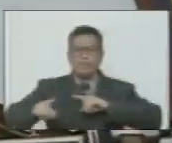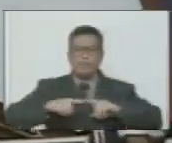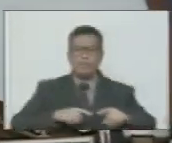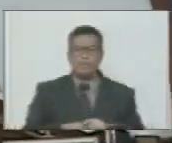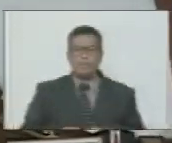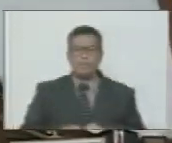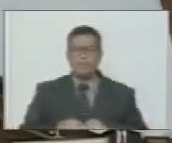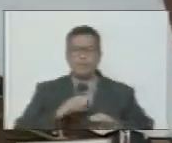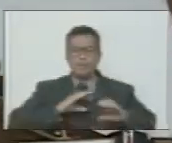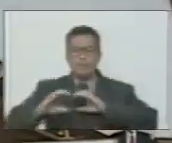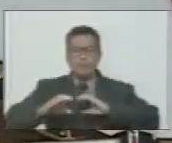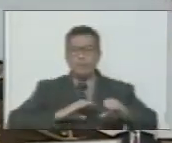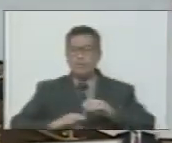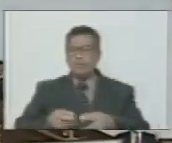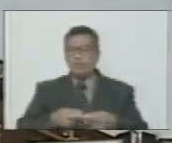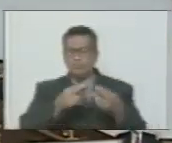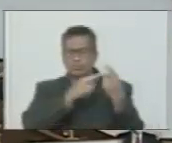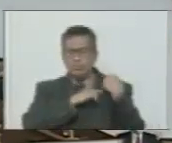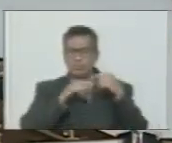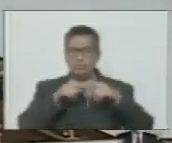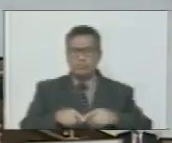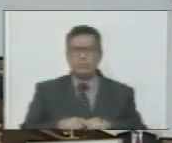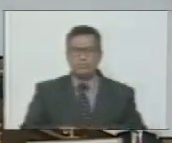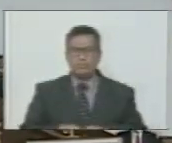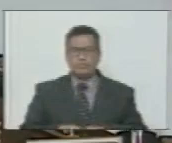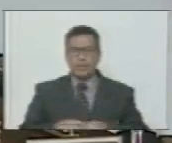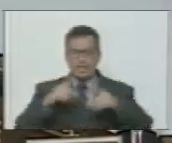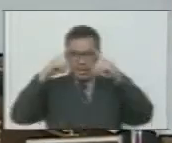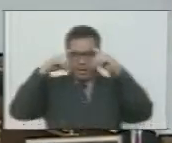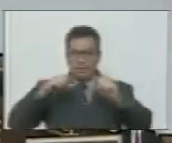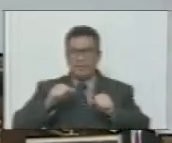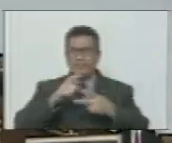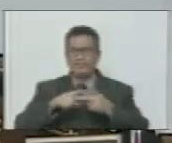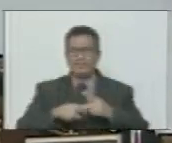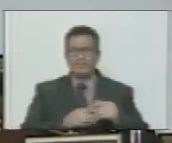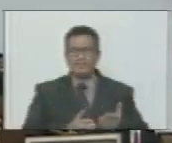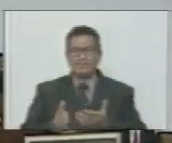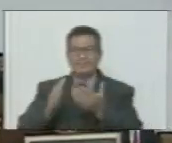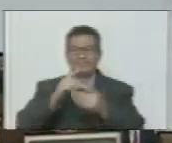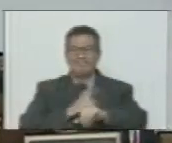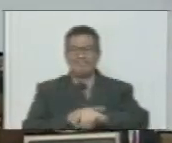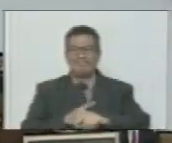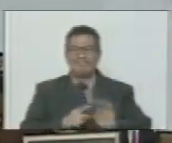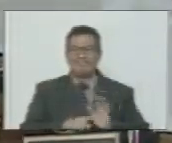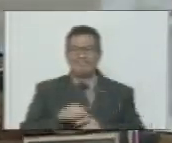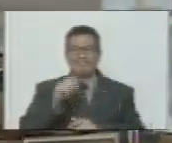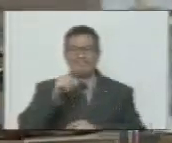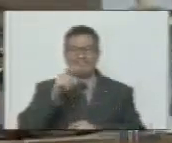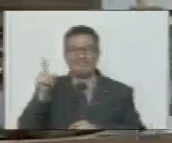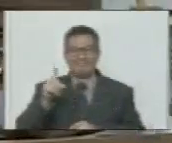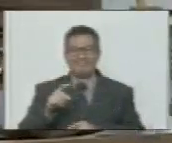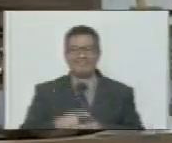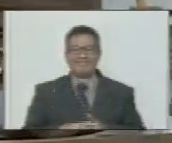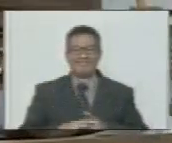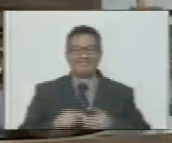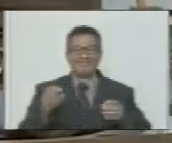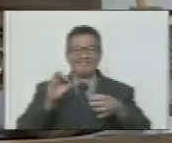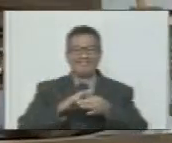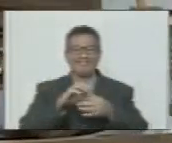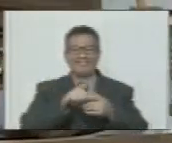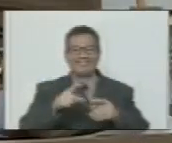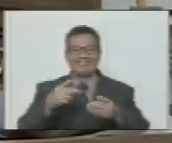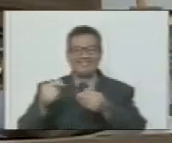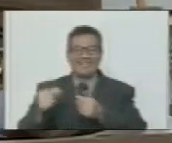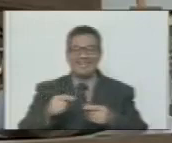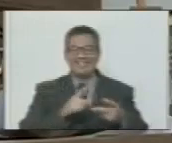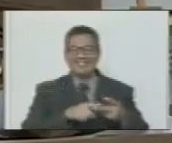dirigir comunicaciones y representarla ante la Superintendencia de la Actividad Aseguradora. 11. No formar